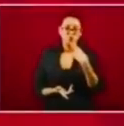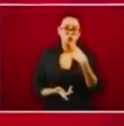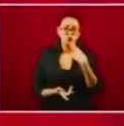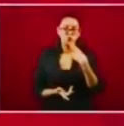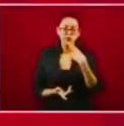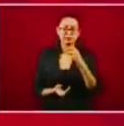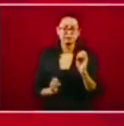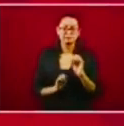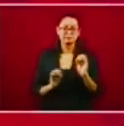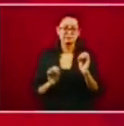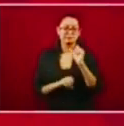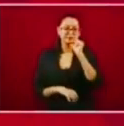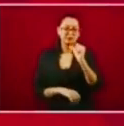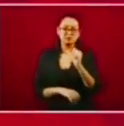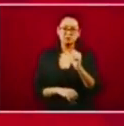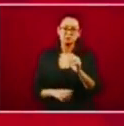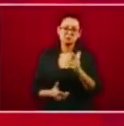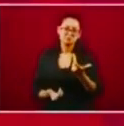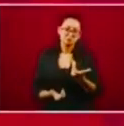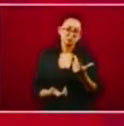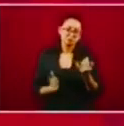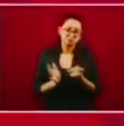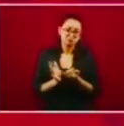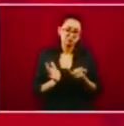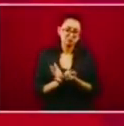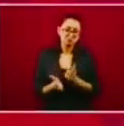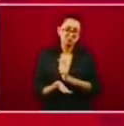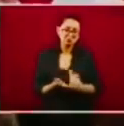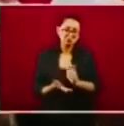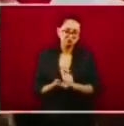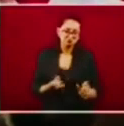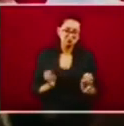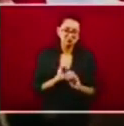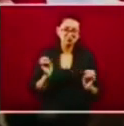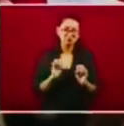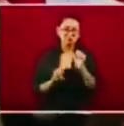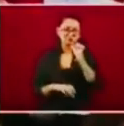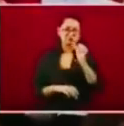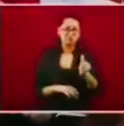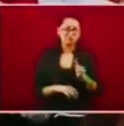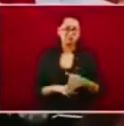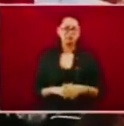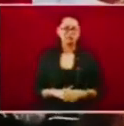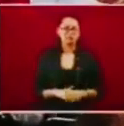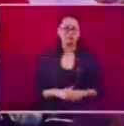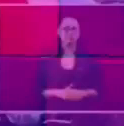utilizados, es decir, no hay renta, no hay beneficio.